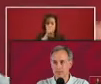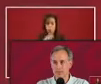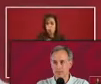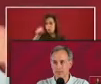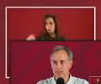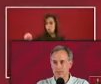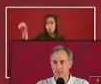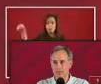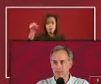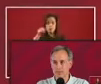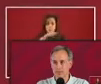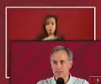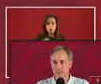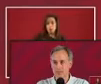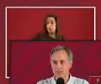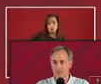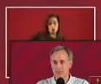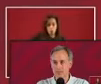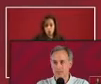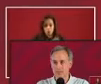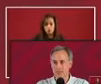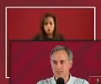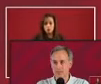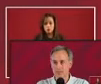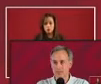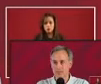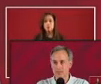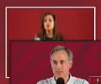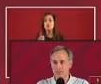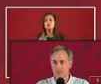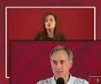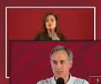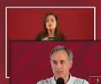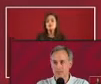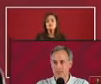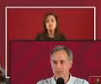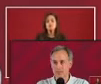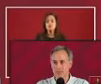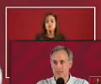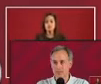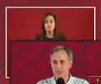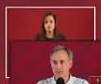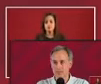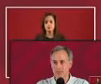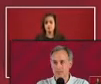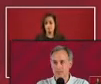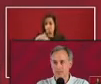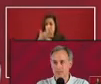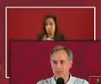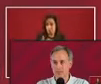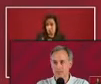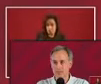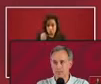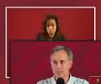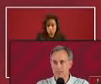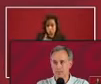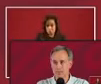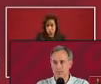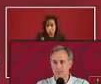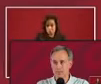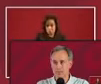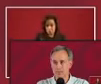tú y tú y todos nosotros, lo que va a resultar es que en las próximas semanas vamos a